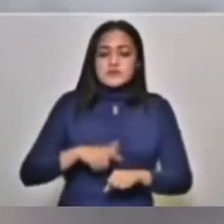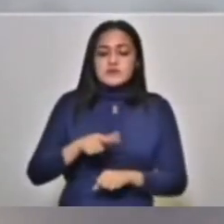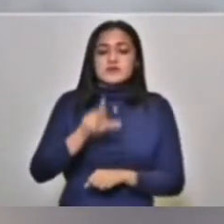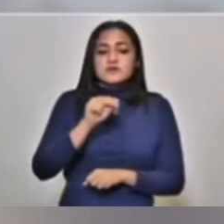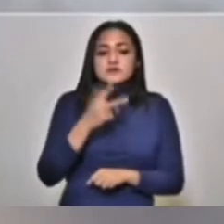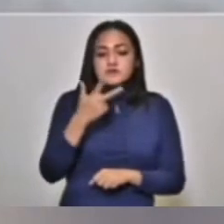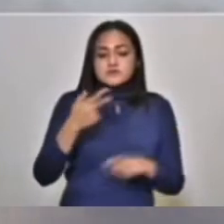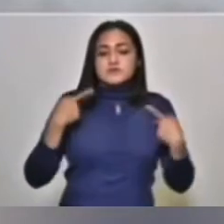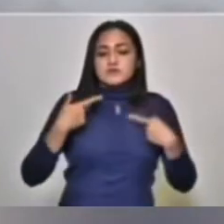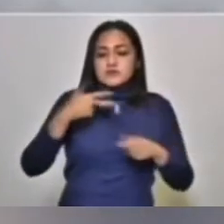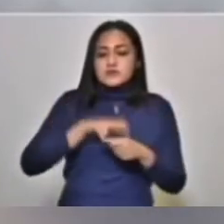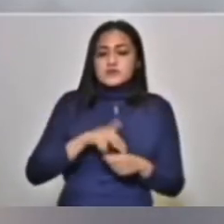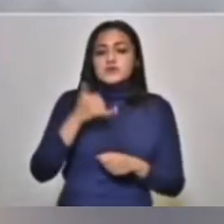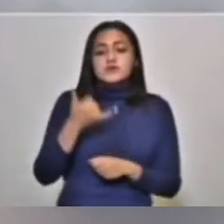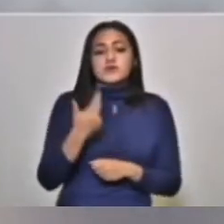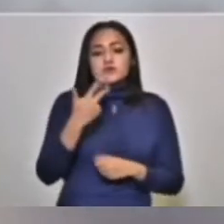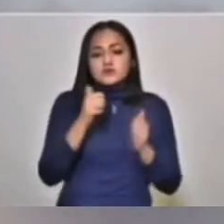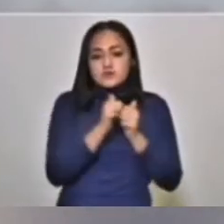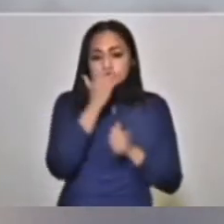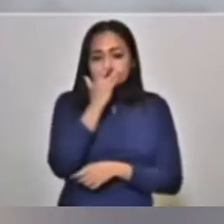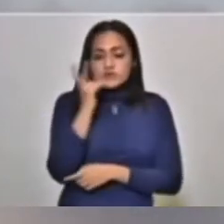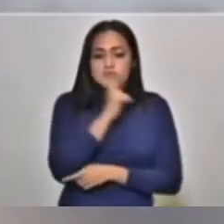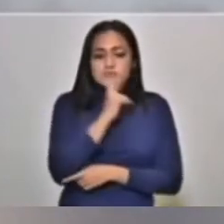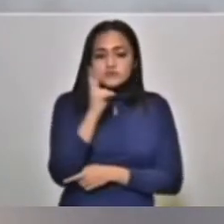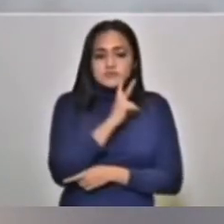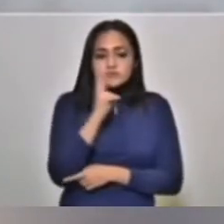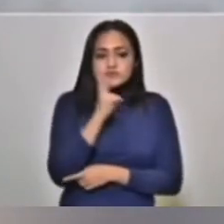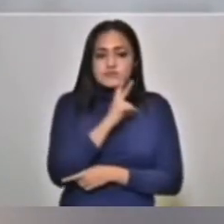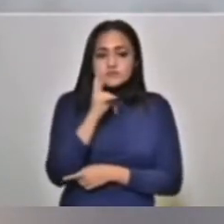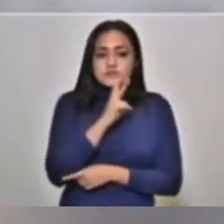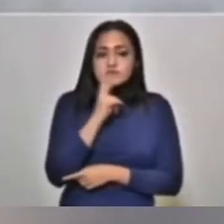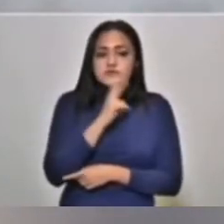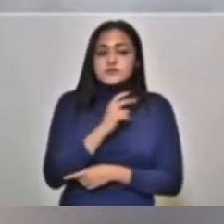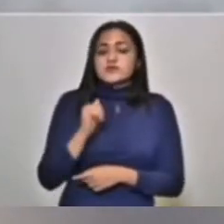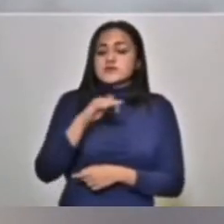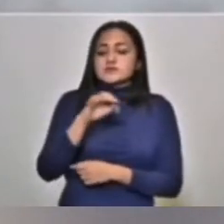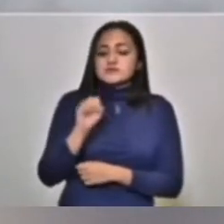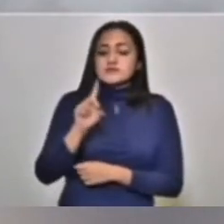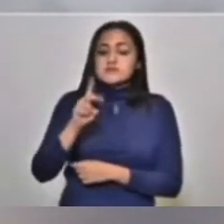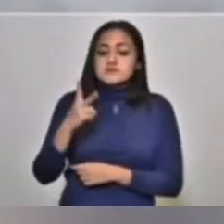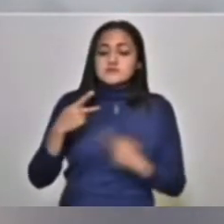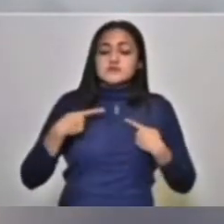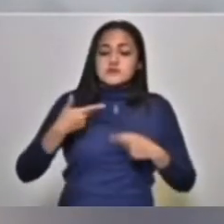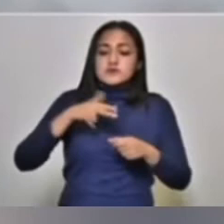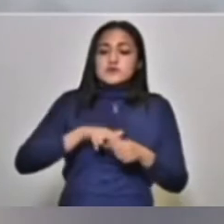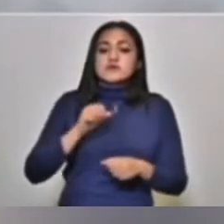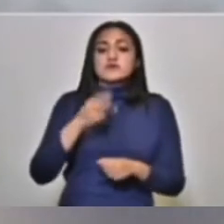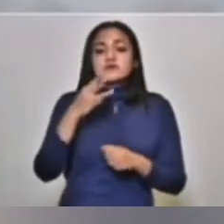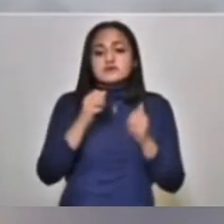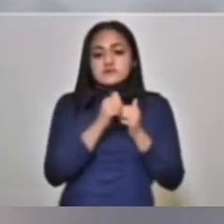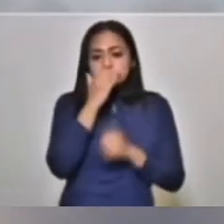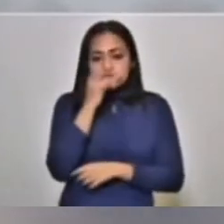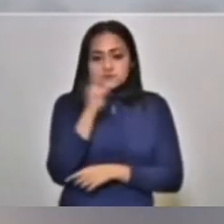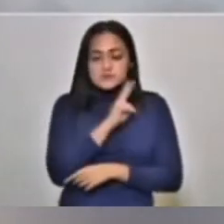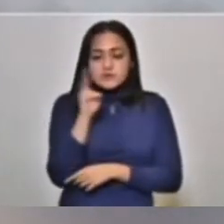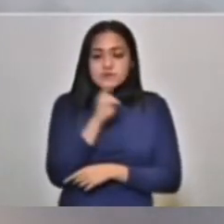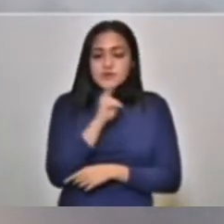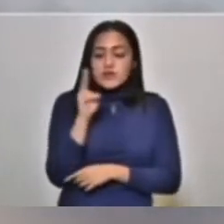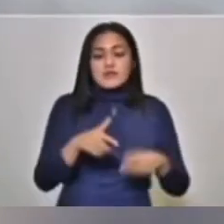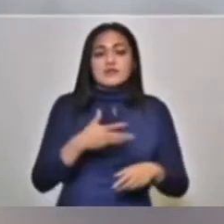de 88 pacientes ocho de ellos con ventilación asistida en 32 pacientes tres pacientes intubados